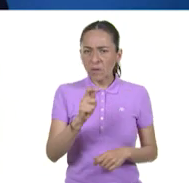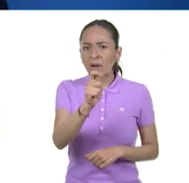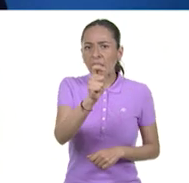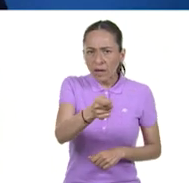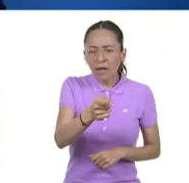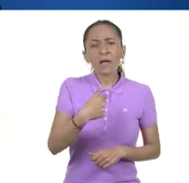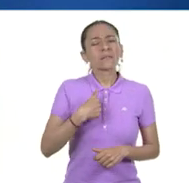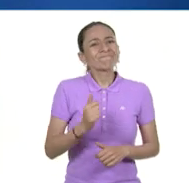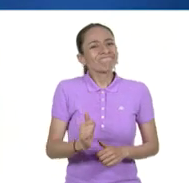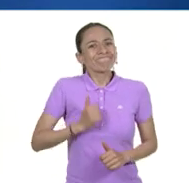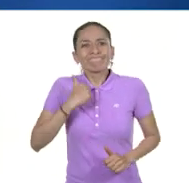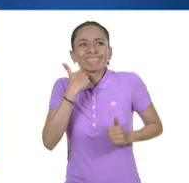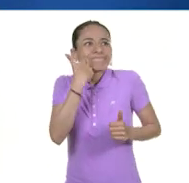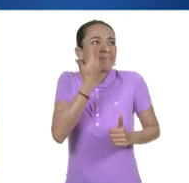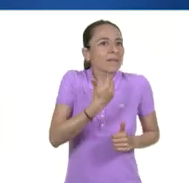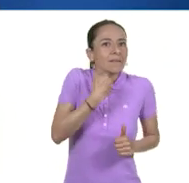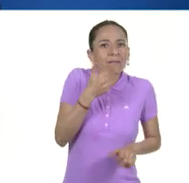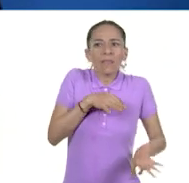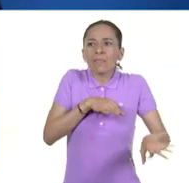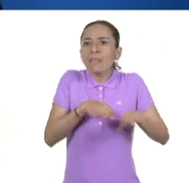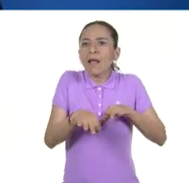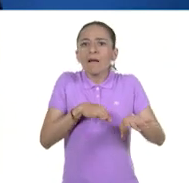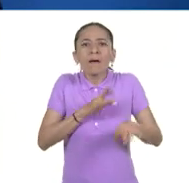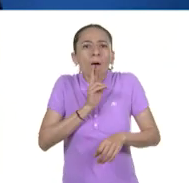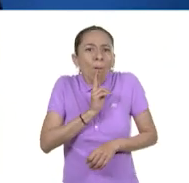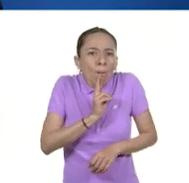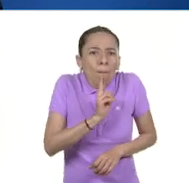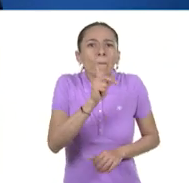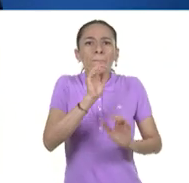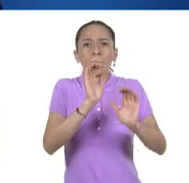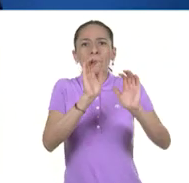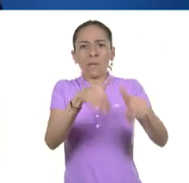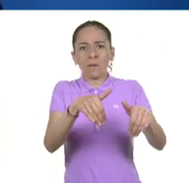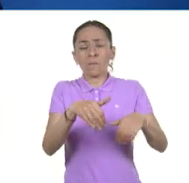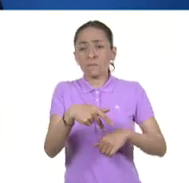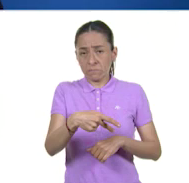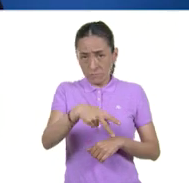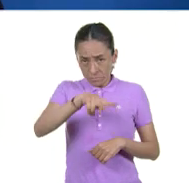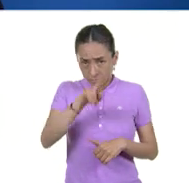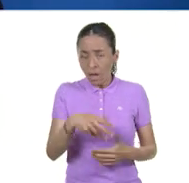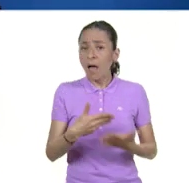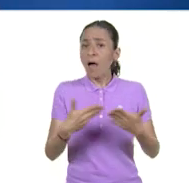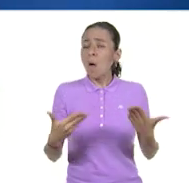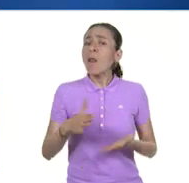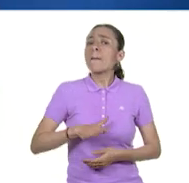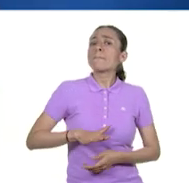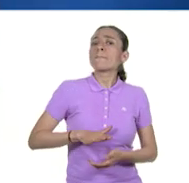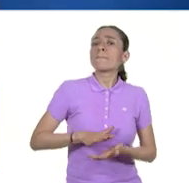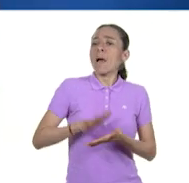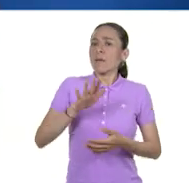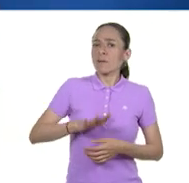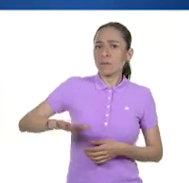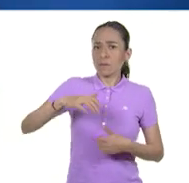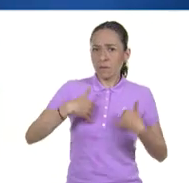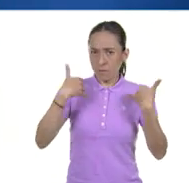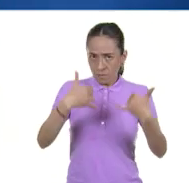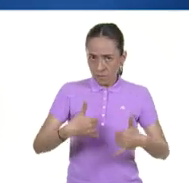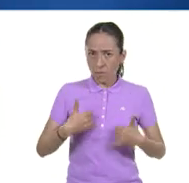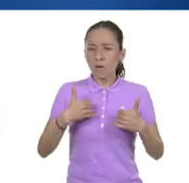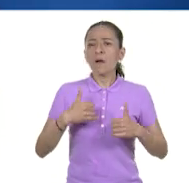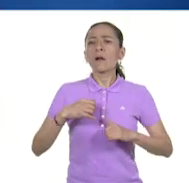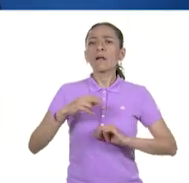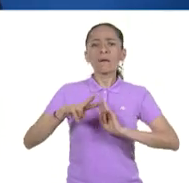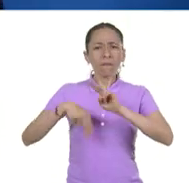mejores oportunidades de empleo, aunque hay cada vez mayor número de jóvenes que se trasladan a dichas